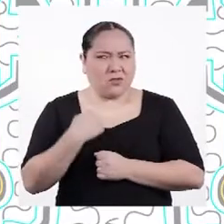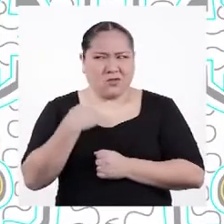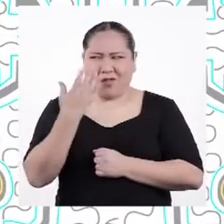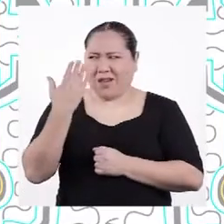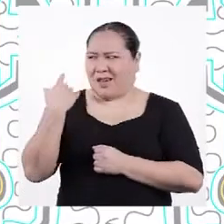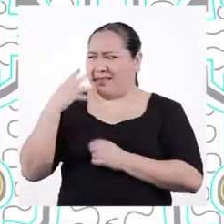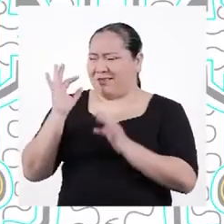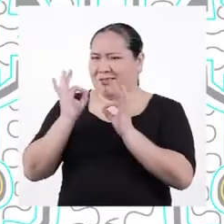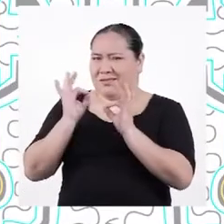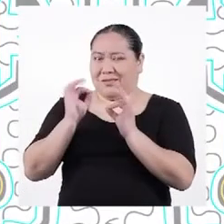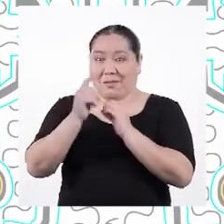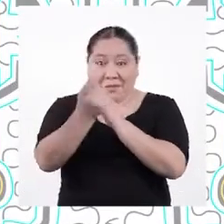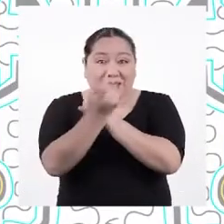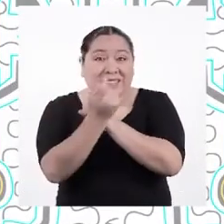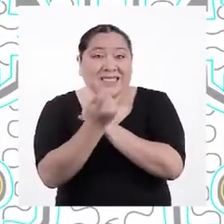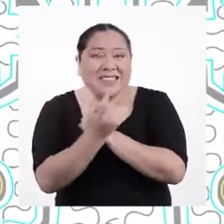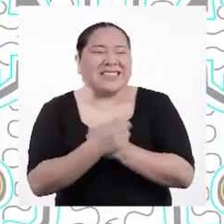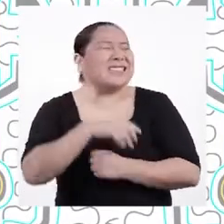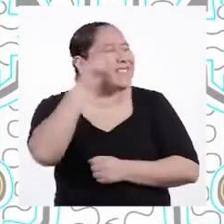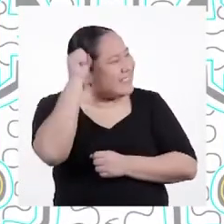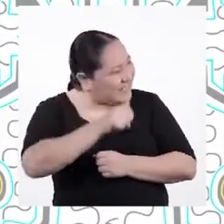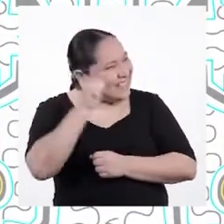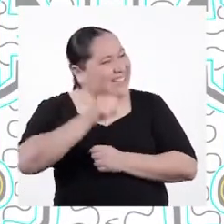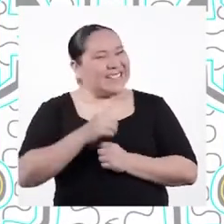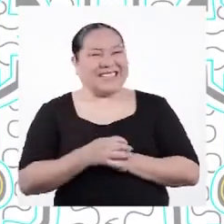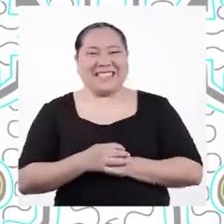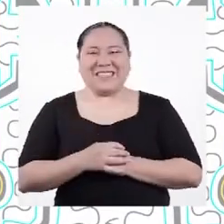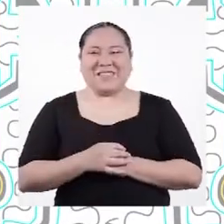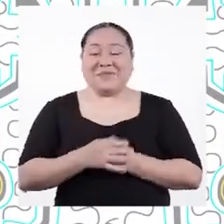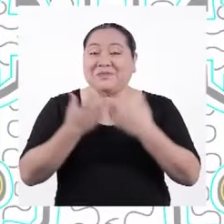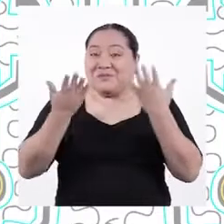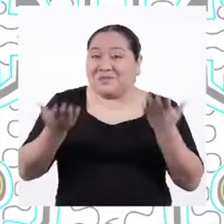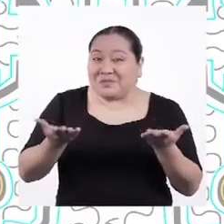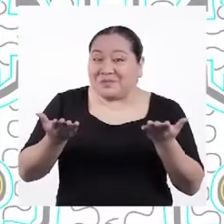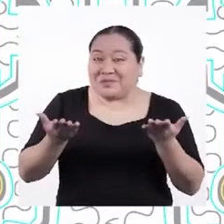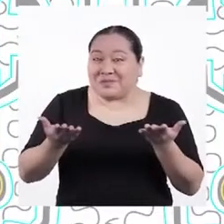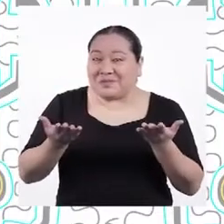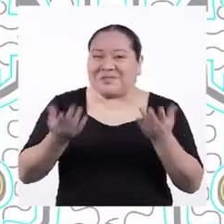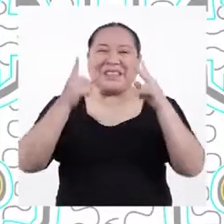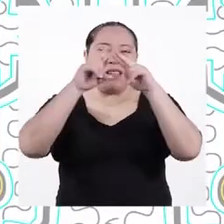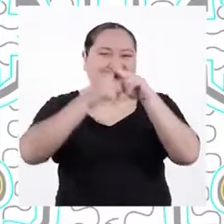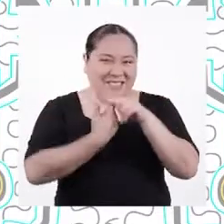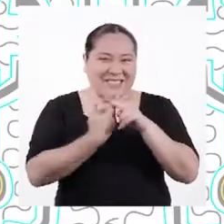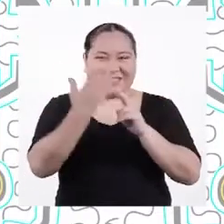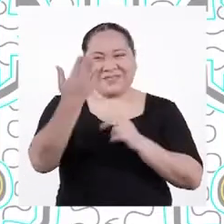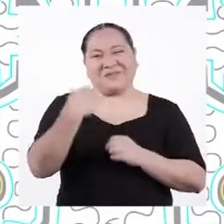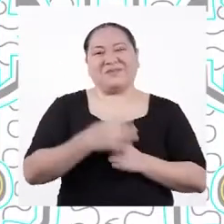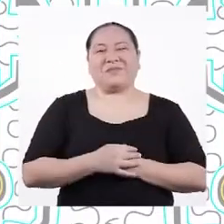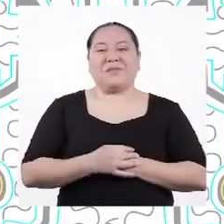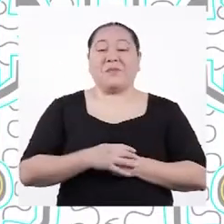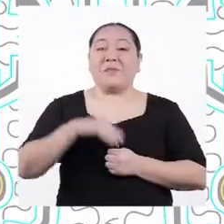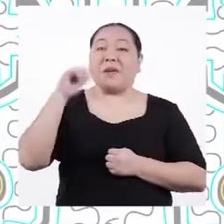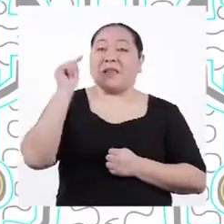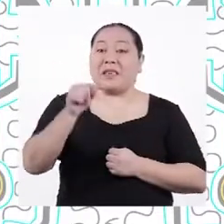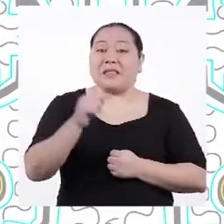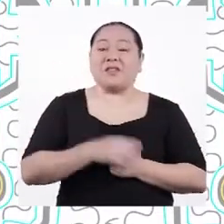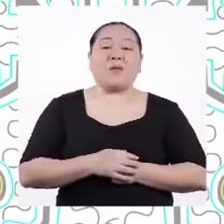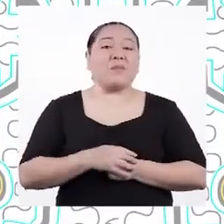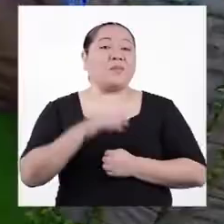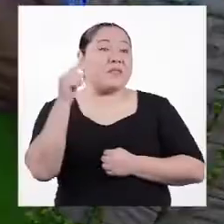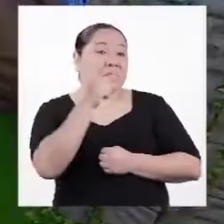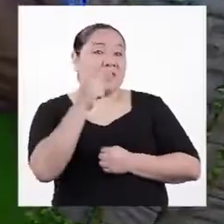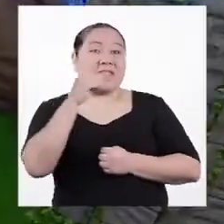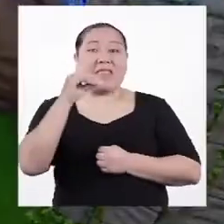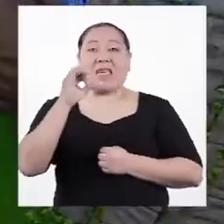una. ¿Me enseñan? ¡Claro que sí! Entonces, empecemos. Para eso, Decau nos va a